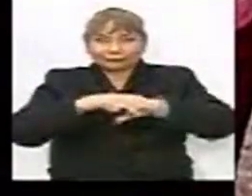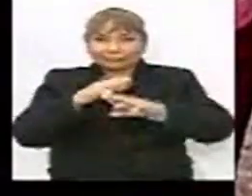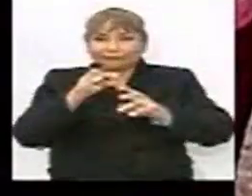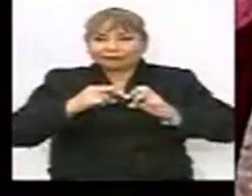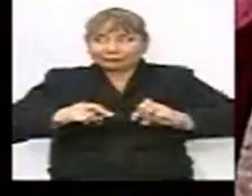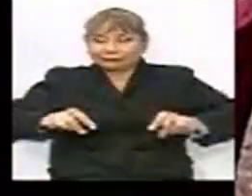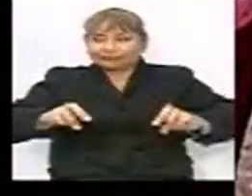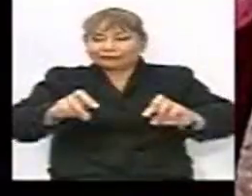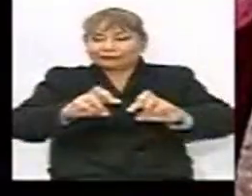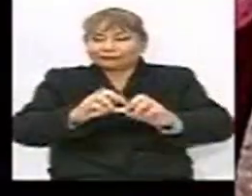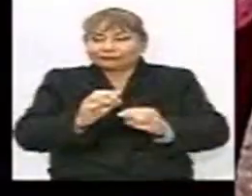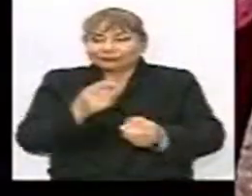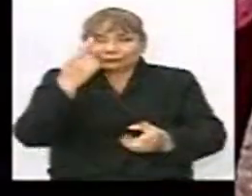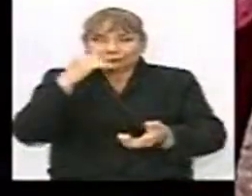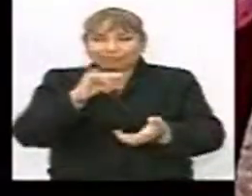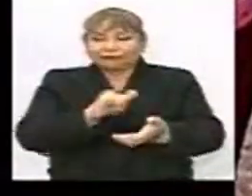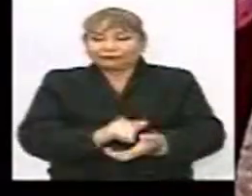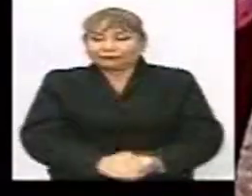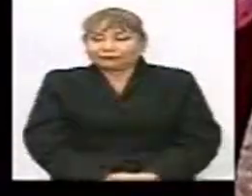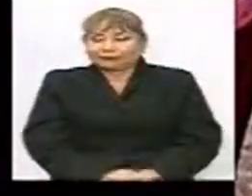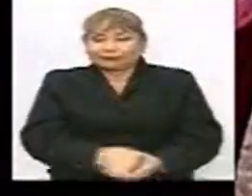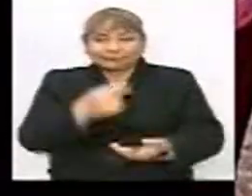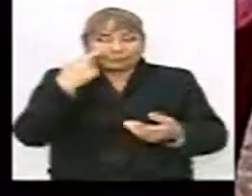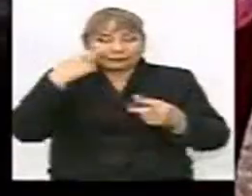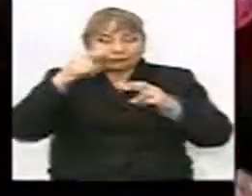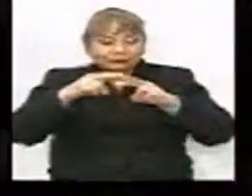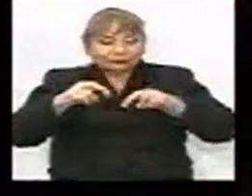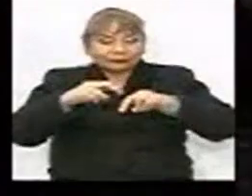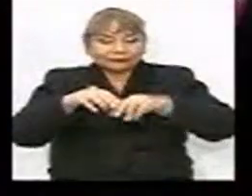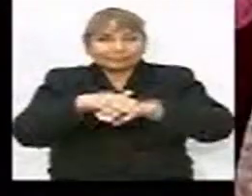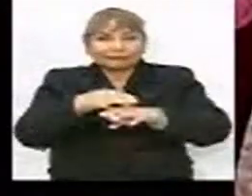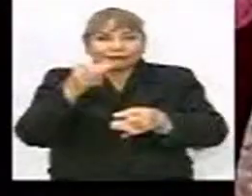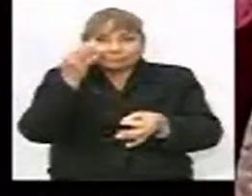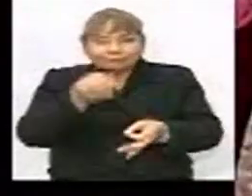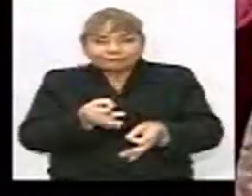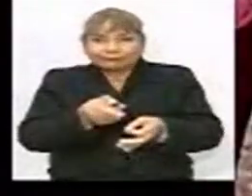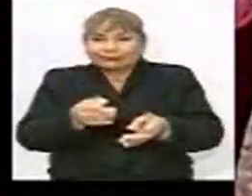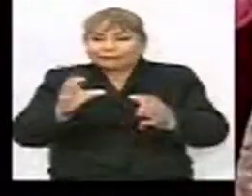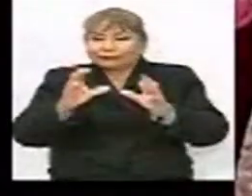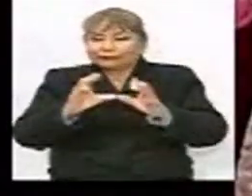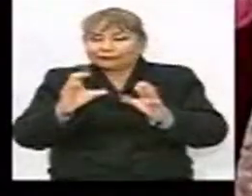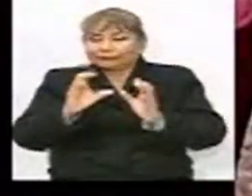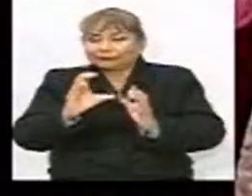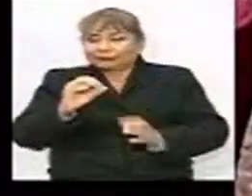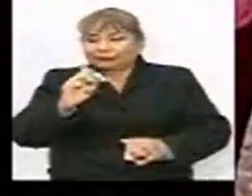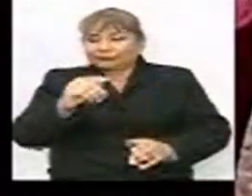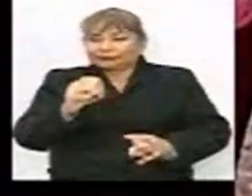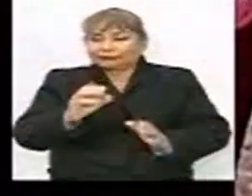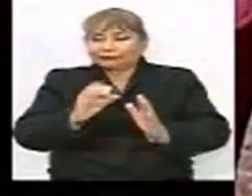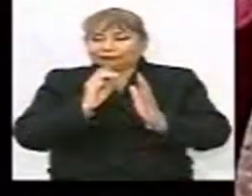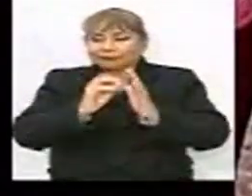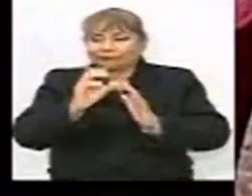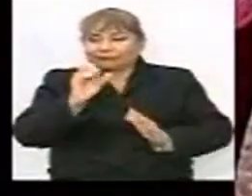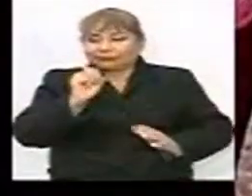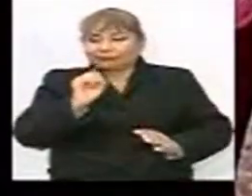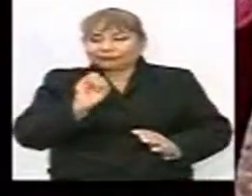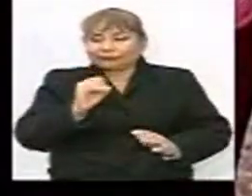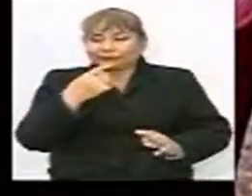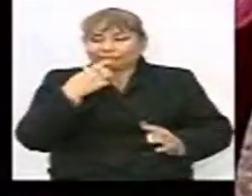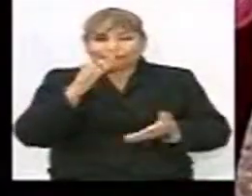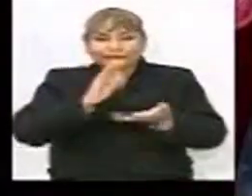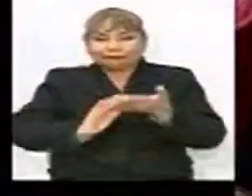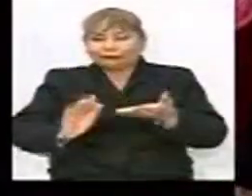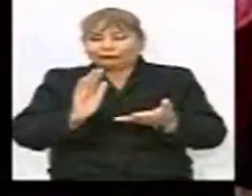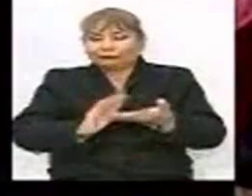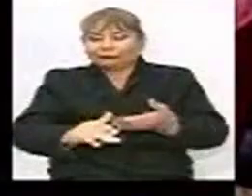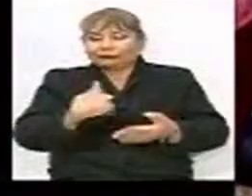Pleno para investigar el cumplimiento del contrato de concesión y